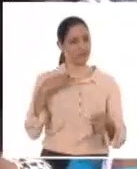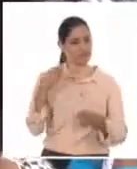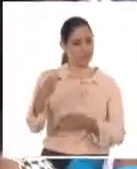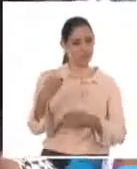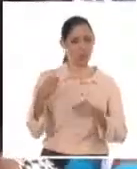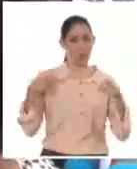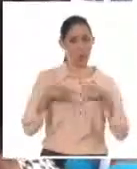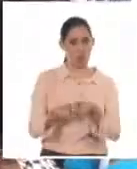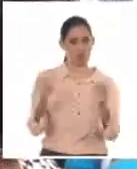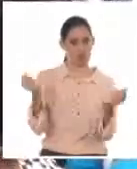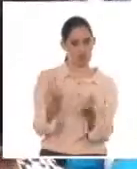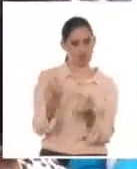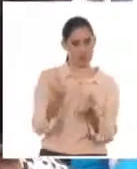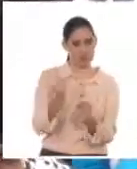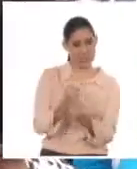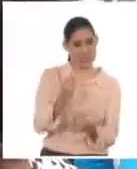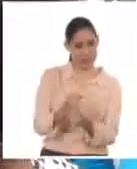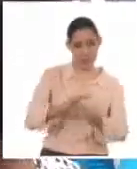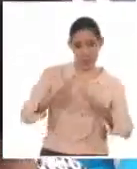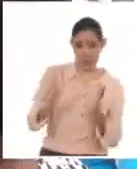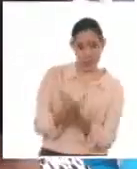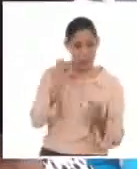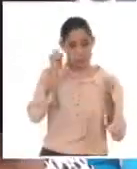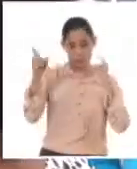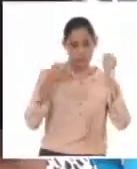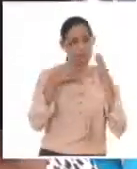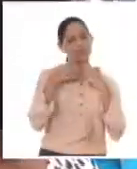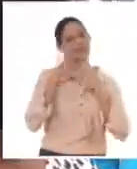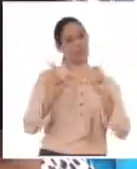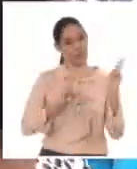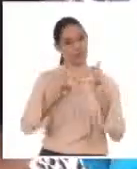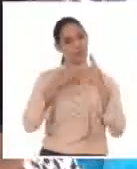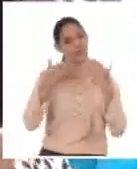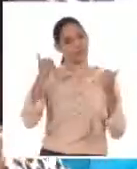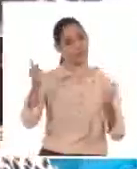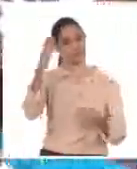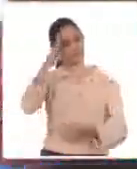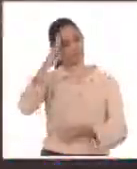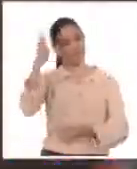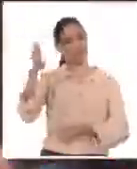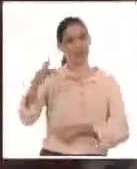nosotros y con el esfuerzo, el talento y la creatividad de los cubanos, ¿de acuerdo? Bueno, saludos a todos,